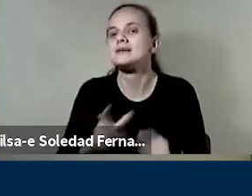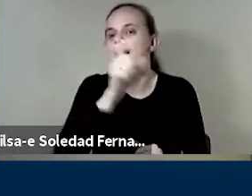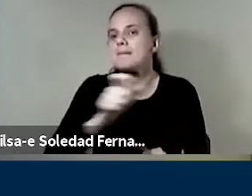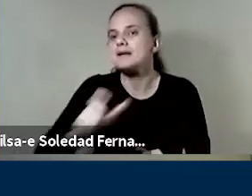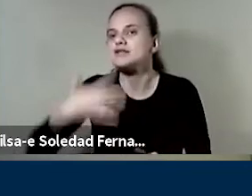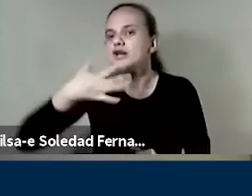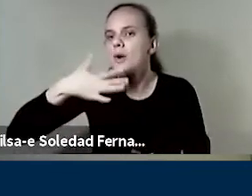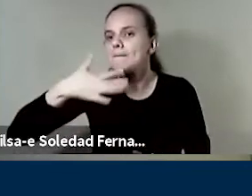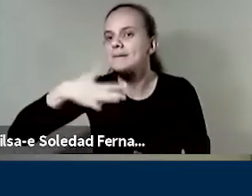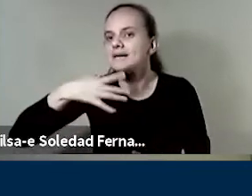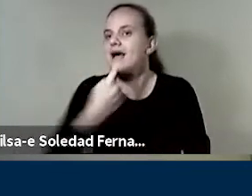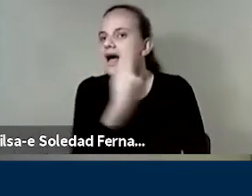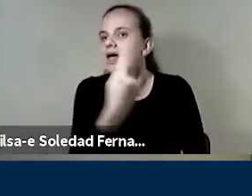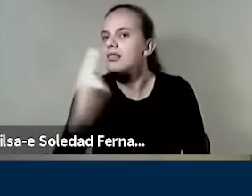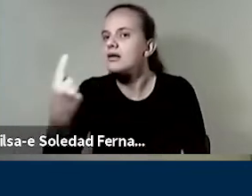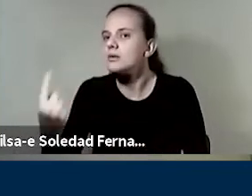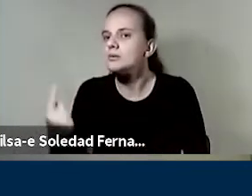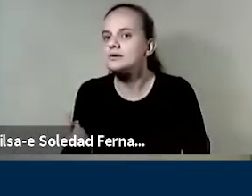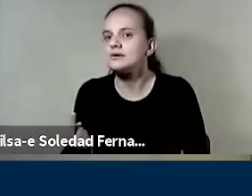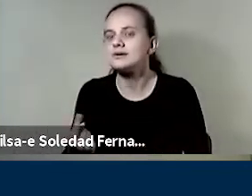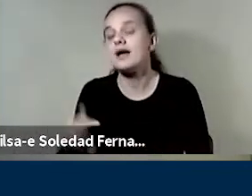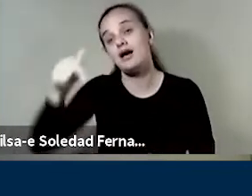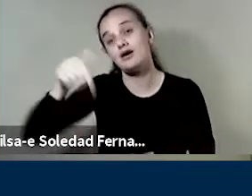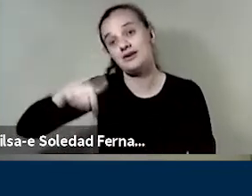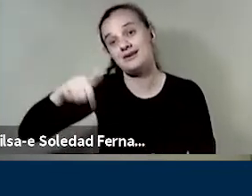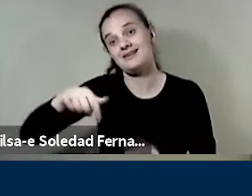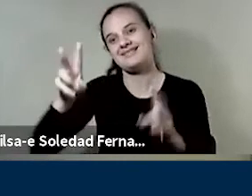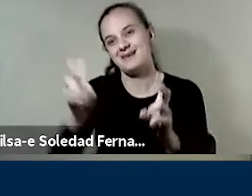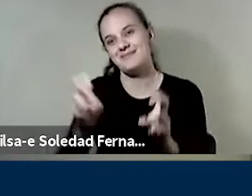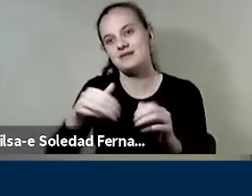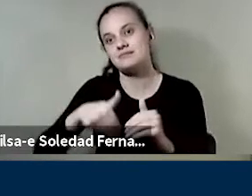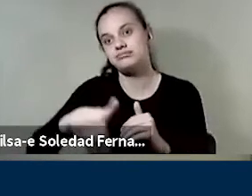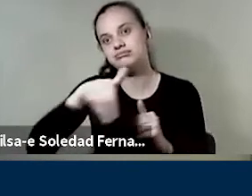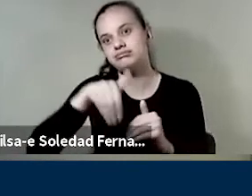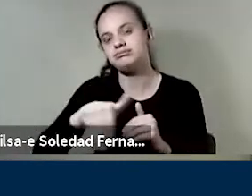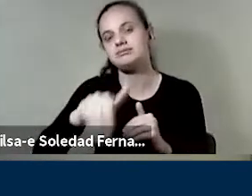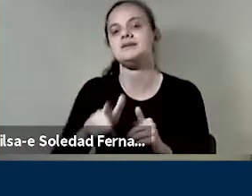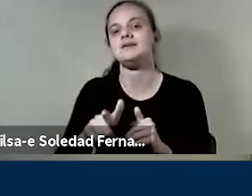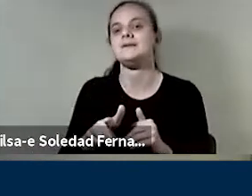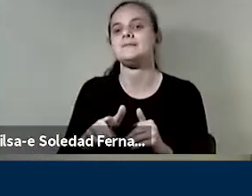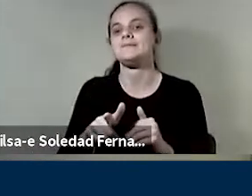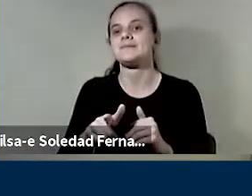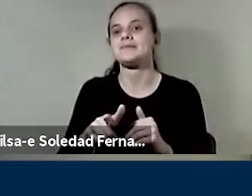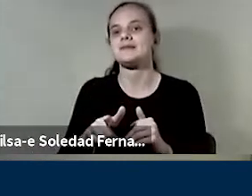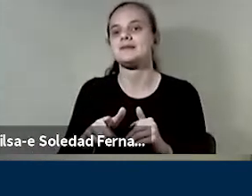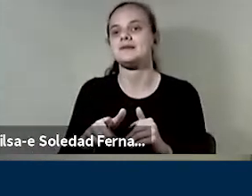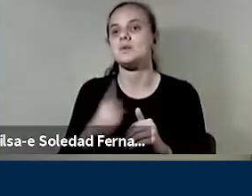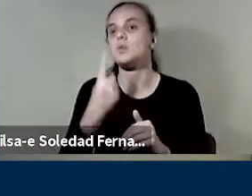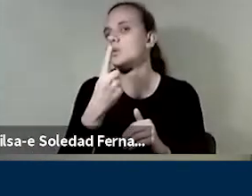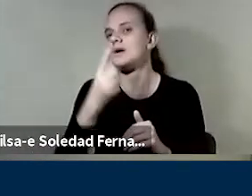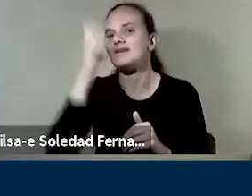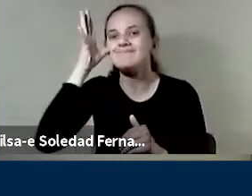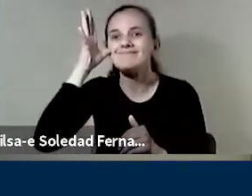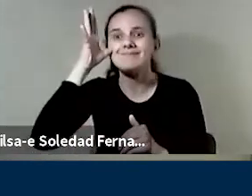Porque las cosas deberían ser accesibles lo suficiente para que las personas puedan comprenderlas por sí mismos. Ahora cuando fue el tema bueno, cuando todavía